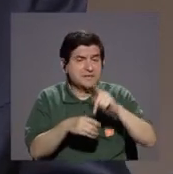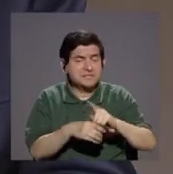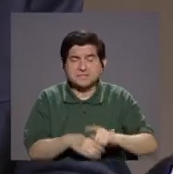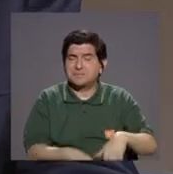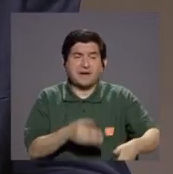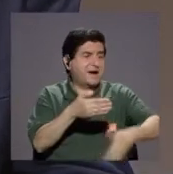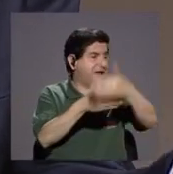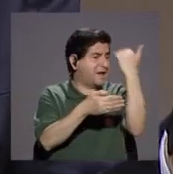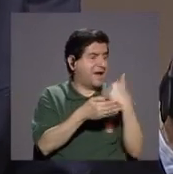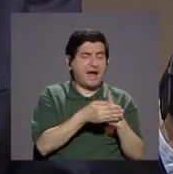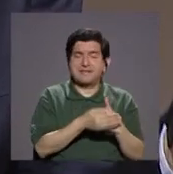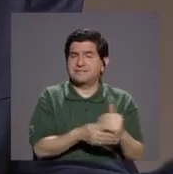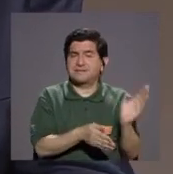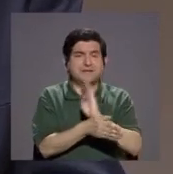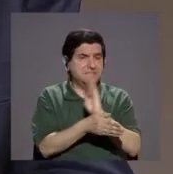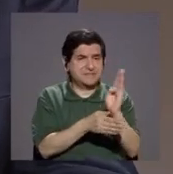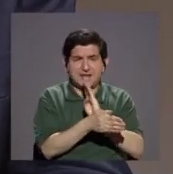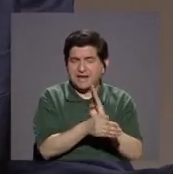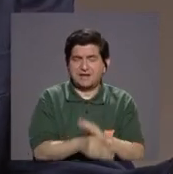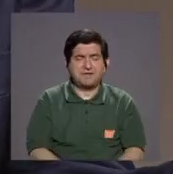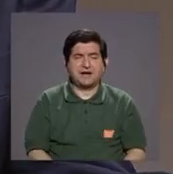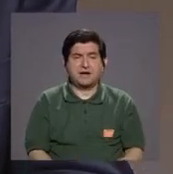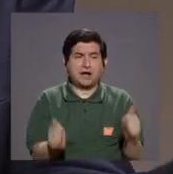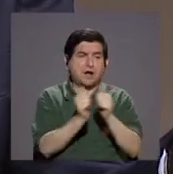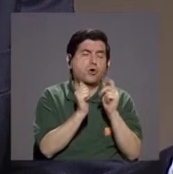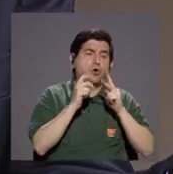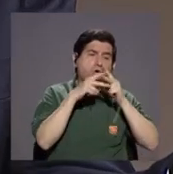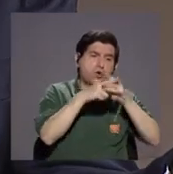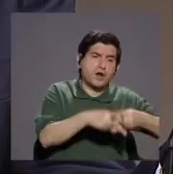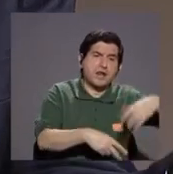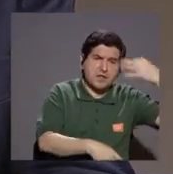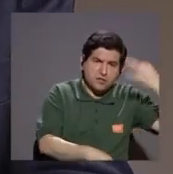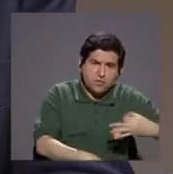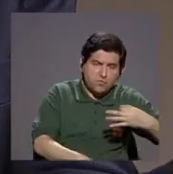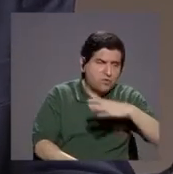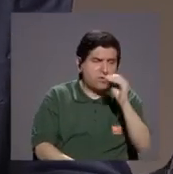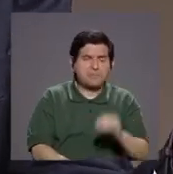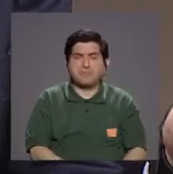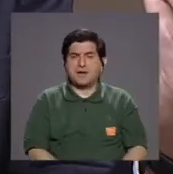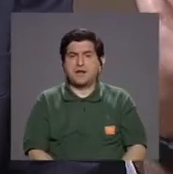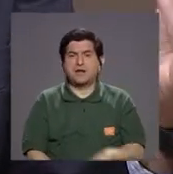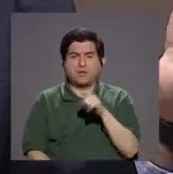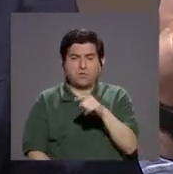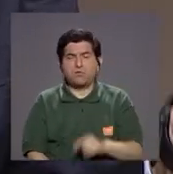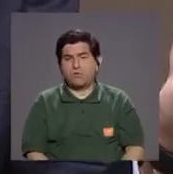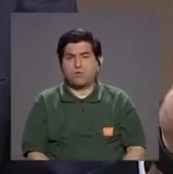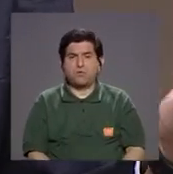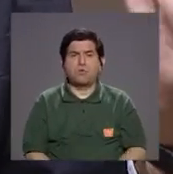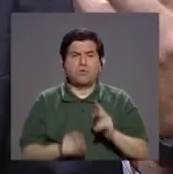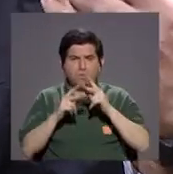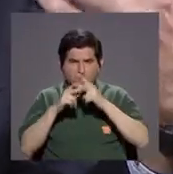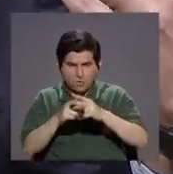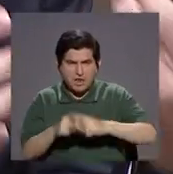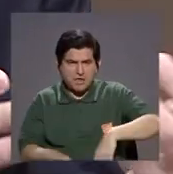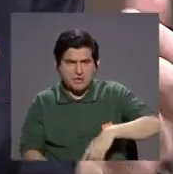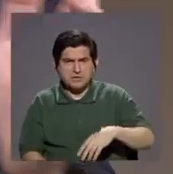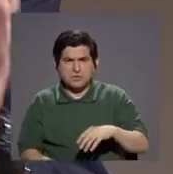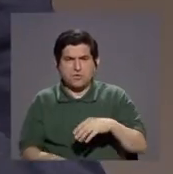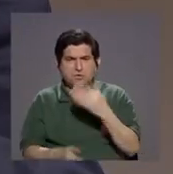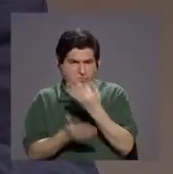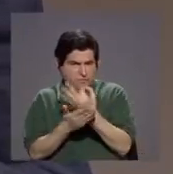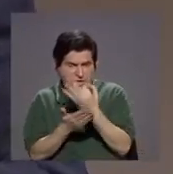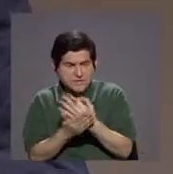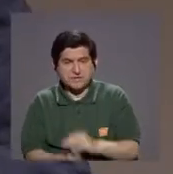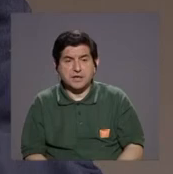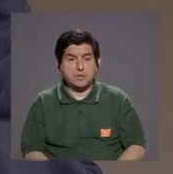nunca han tenido acceso al crédito formal al crédito bancario financiero y que usted les da un crédito